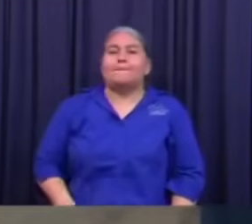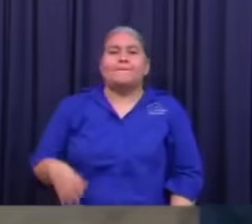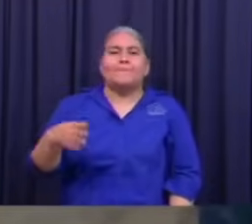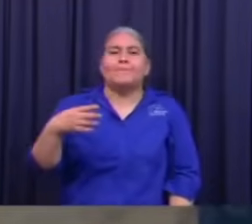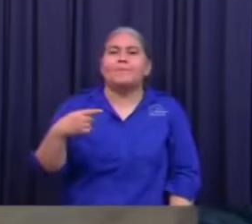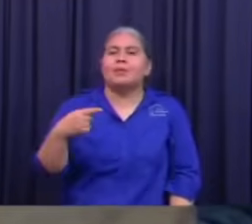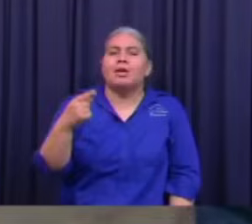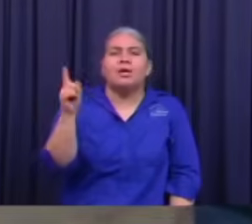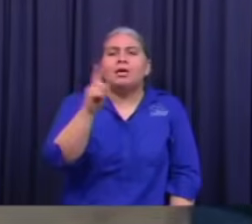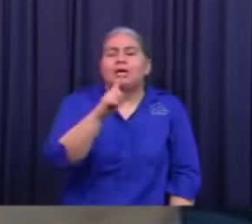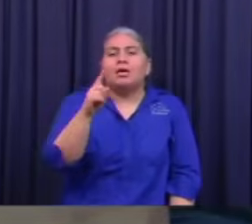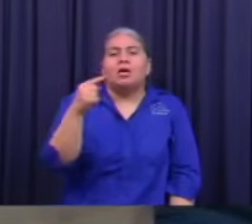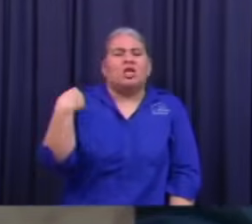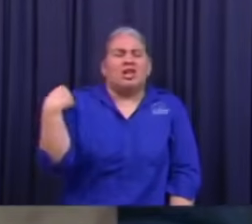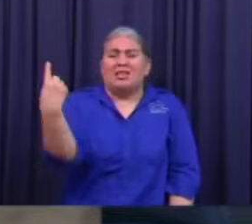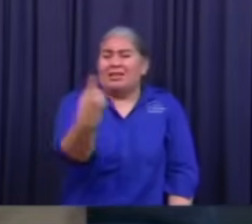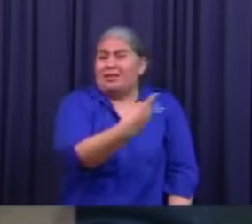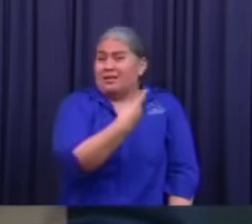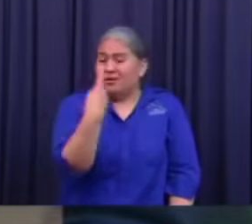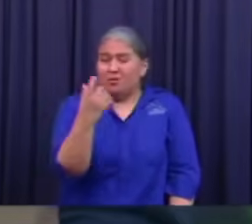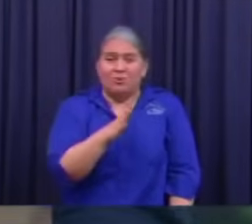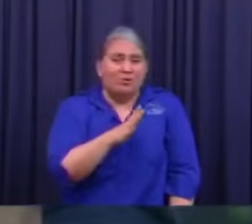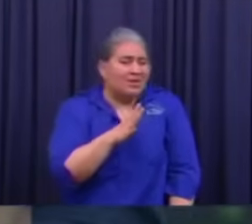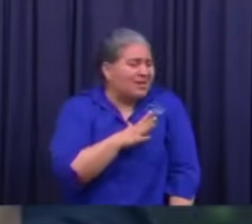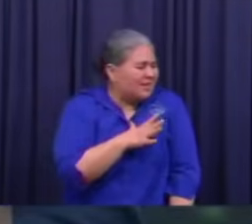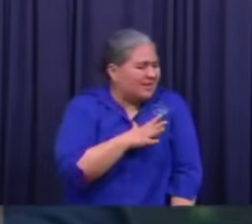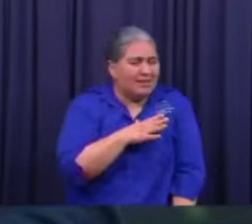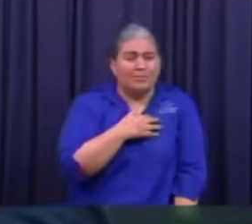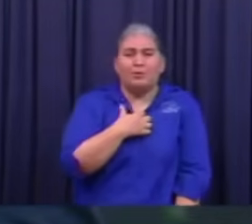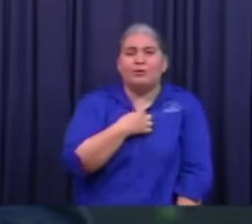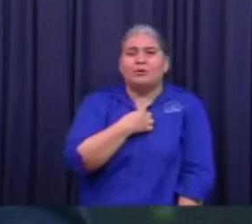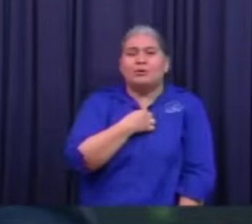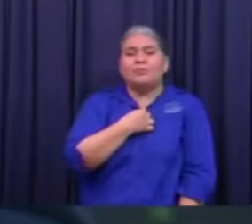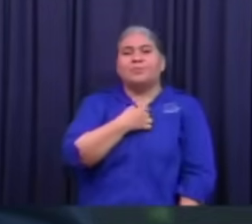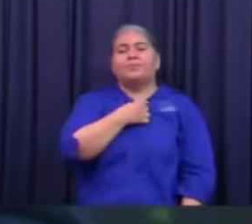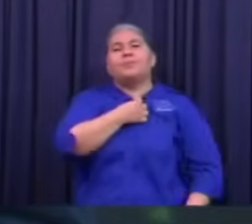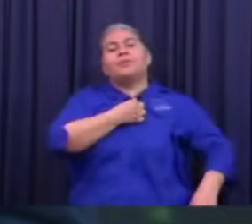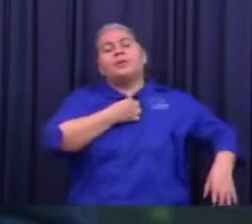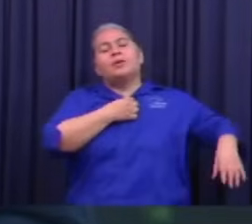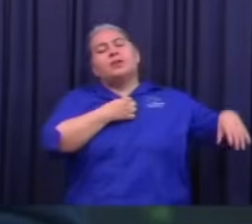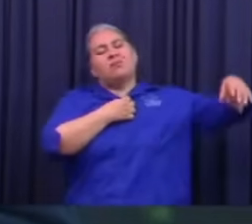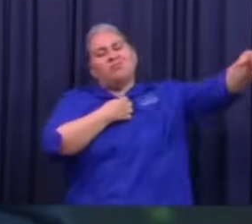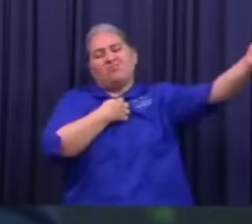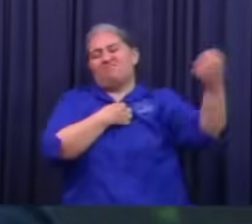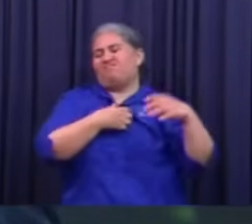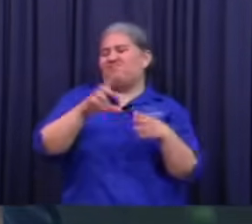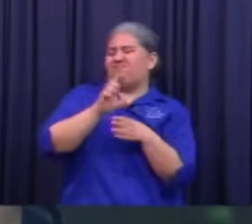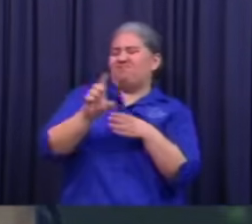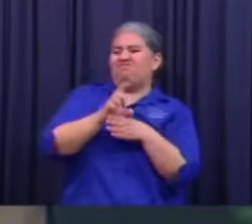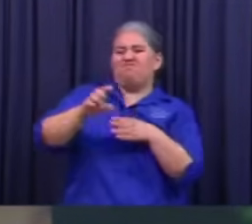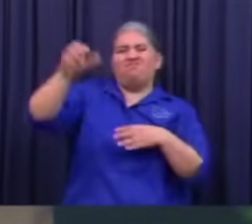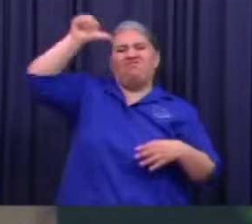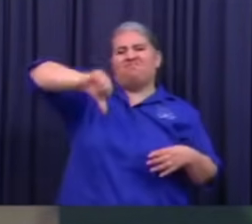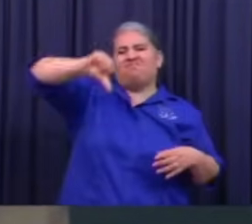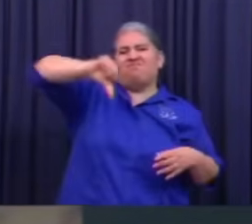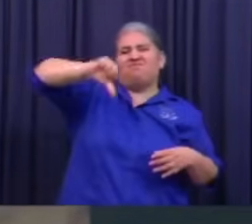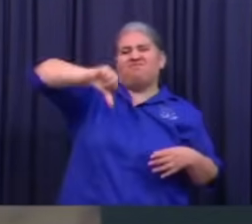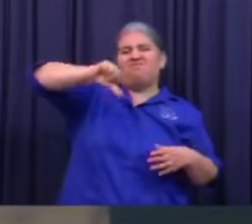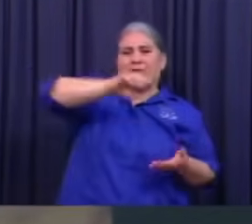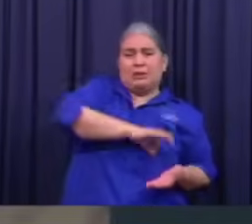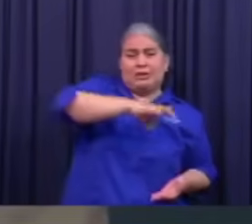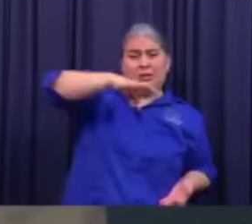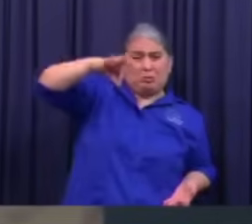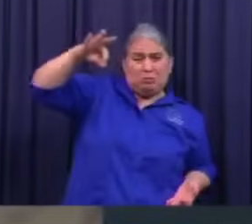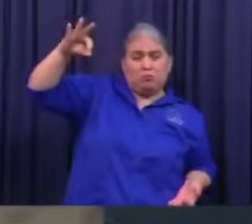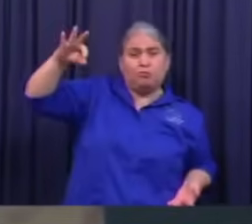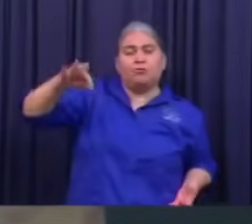pero todos los que estamos aquí tenemos cosas chaquiras espirituales y usted me